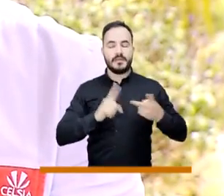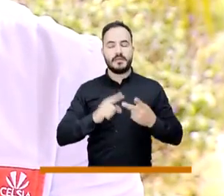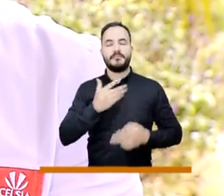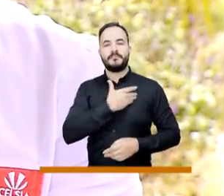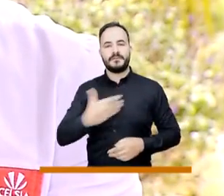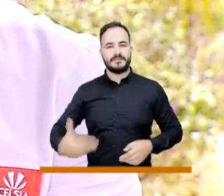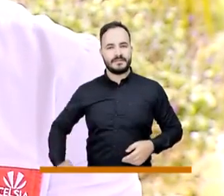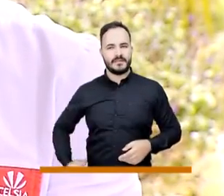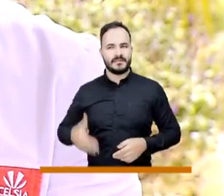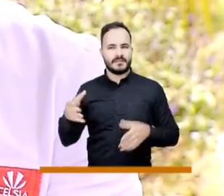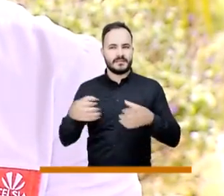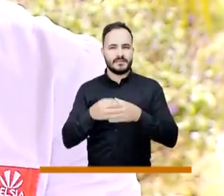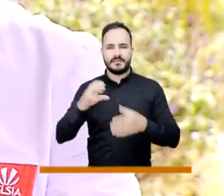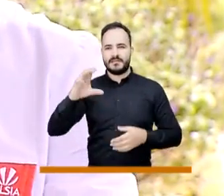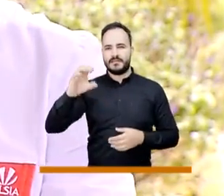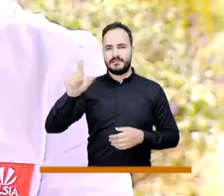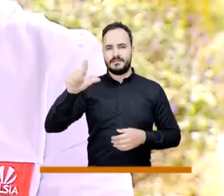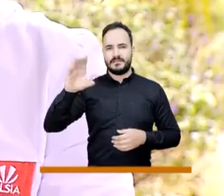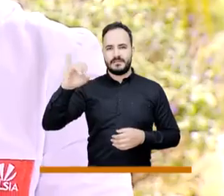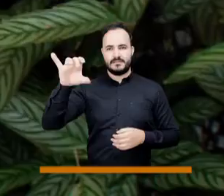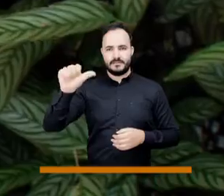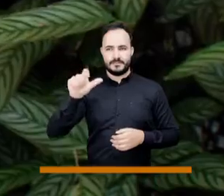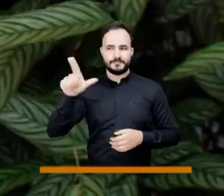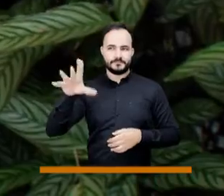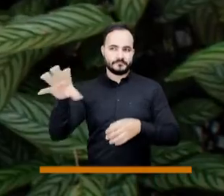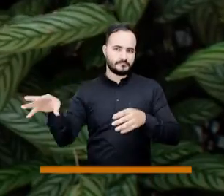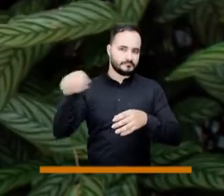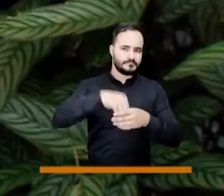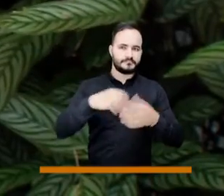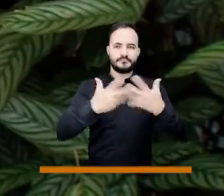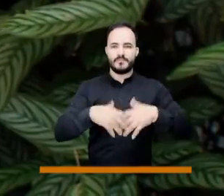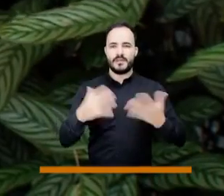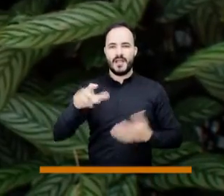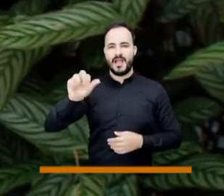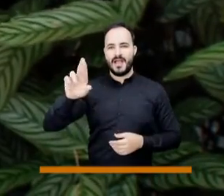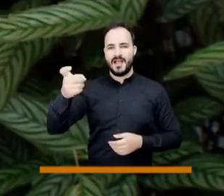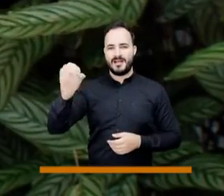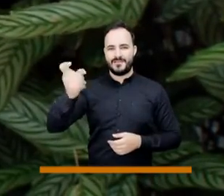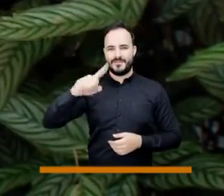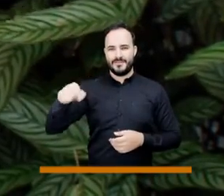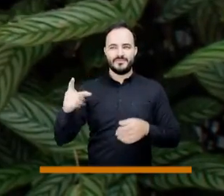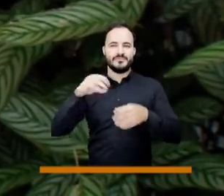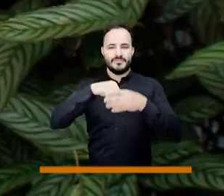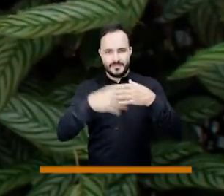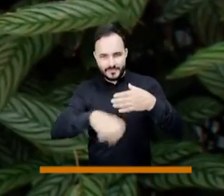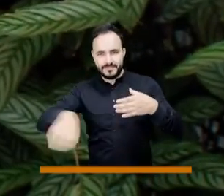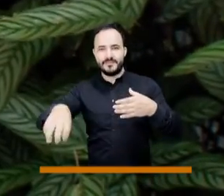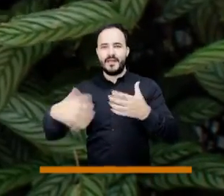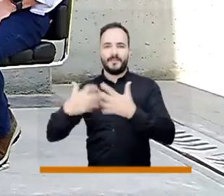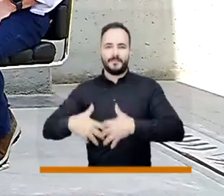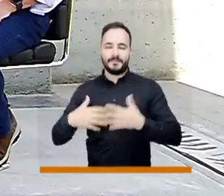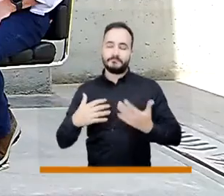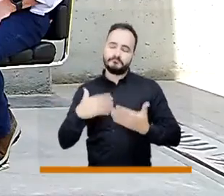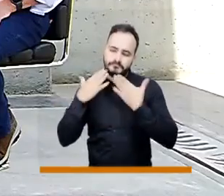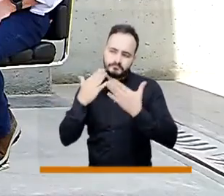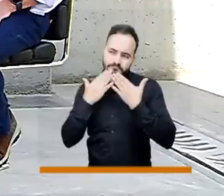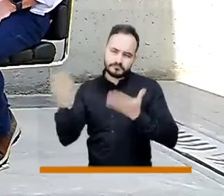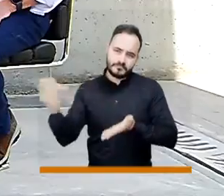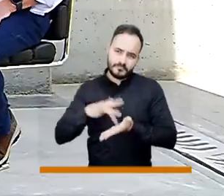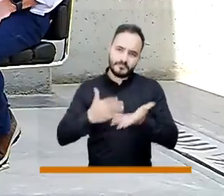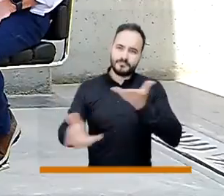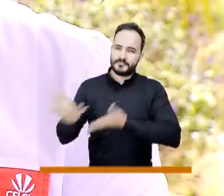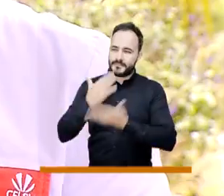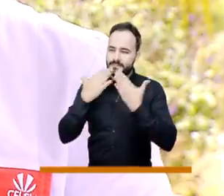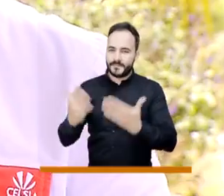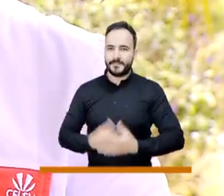y presidente de Celsia, empresa del Grupo Argos. Muy bienvenido, como siempre, a este espacio De Frente y